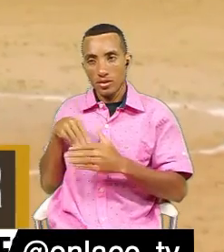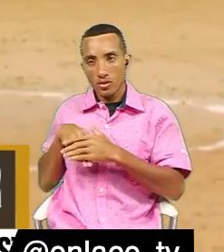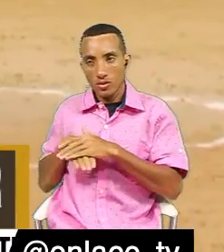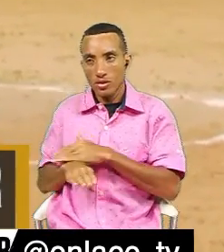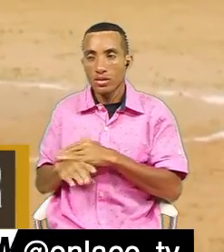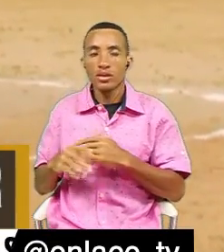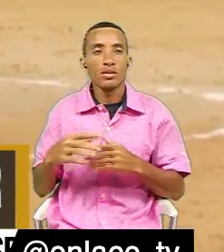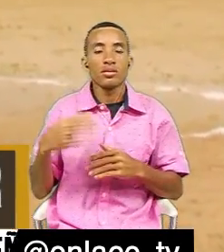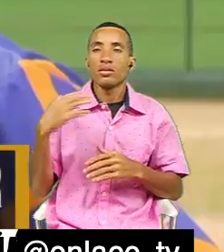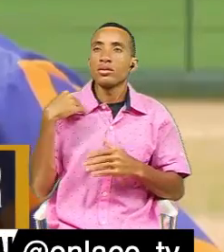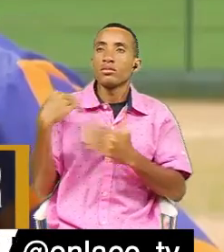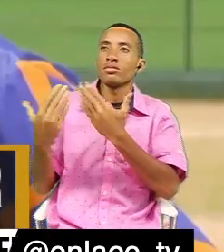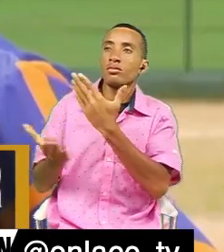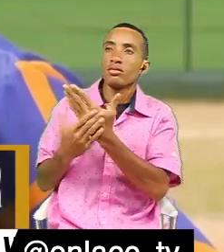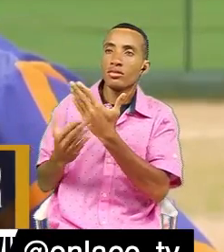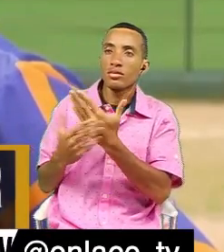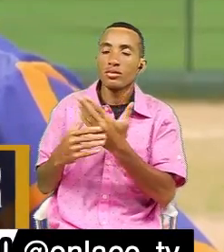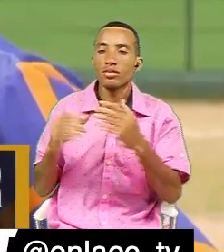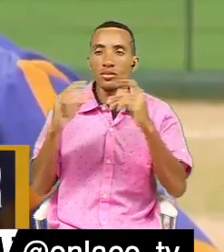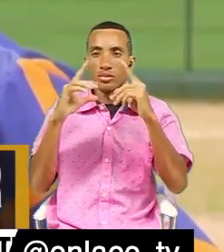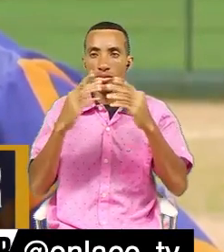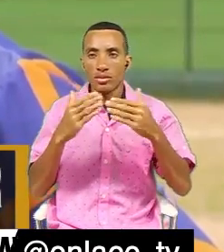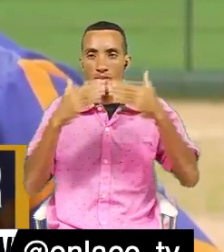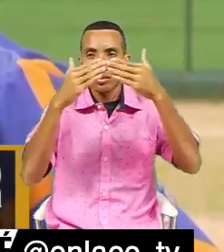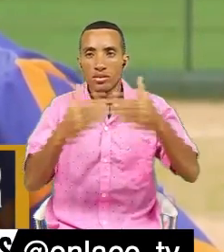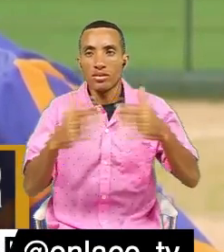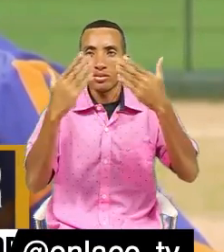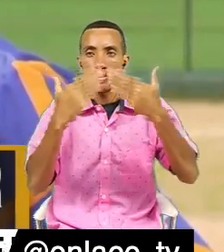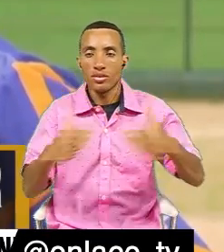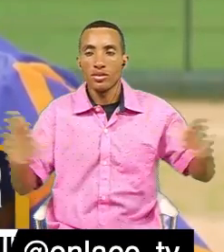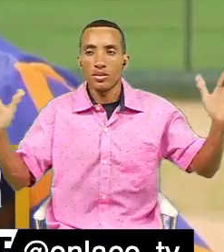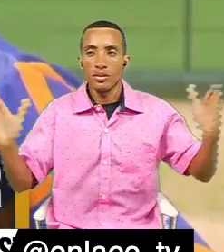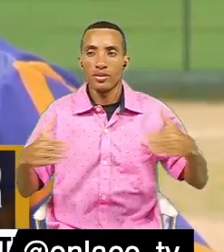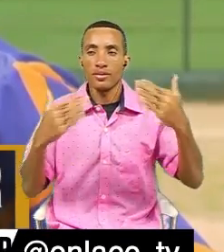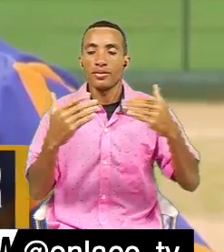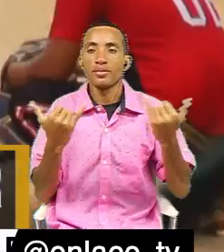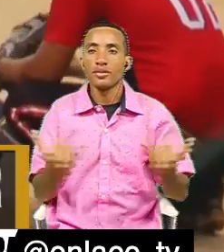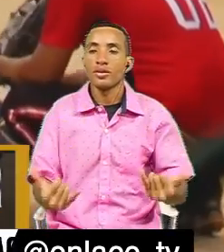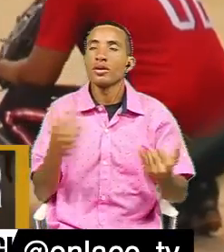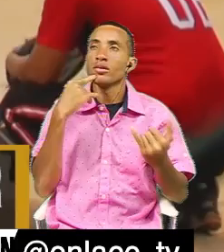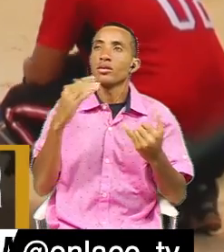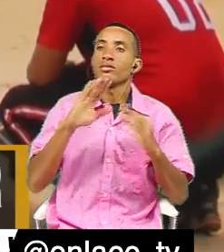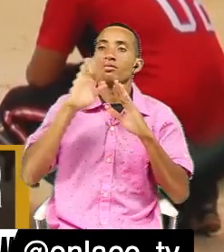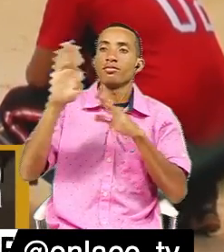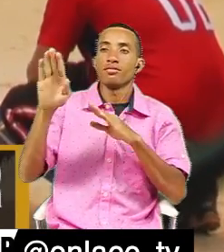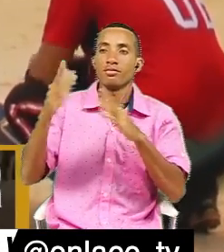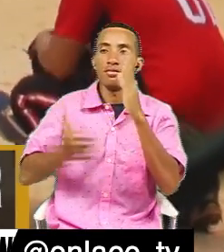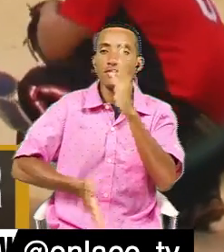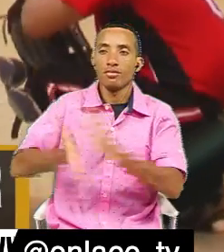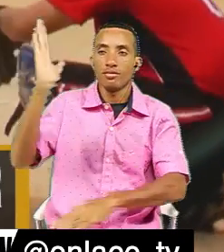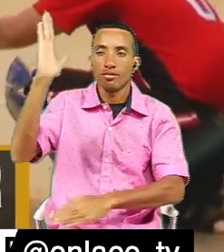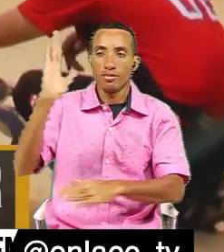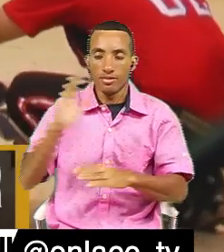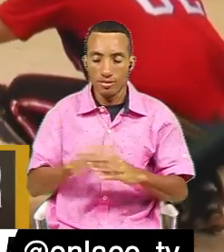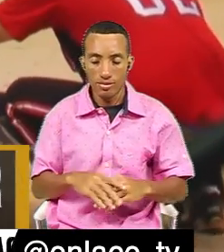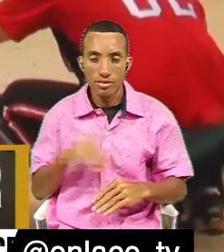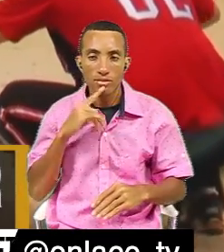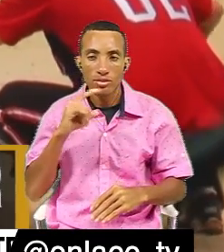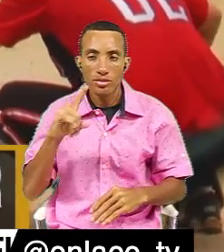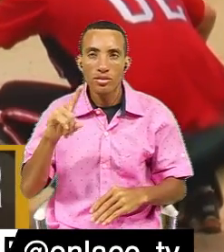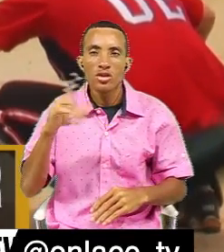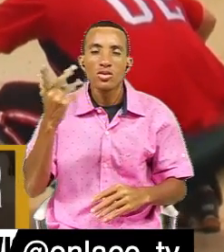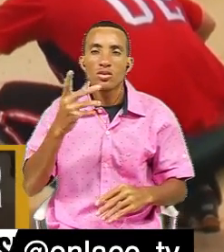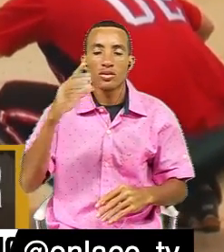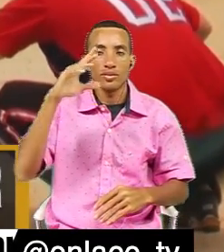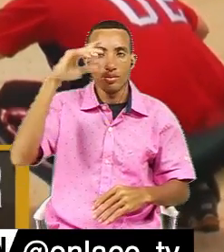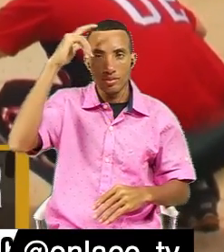invitado a varias ciudades como Puerto Wilches, Bucaramanga. En esta ocasión estaremos en Barranquilla. El domingo se jugará a las 10 de la mañana la gran final de